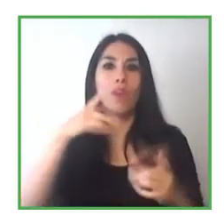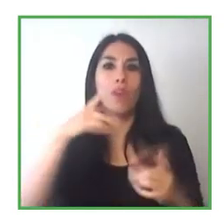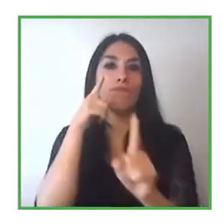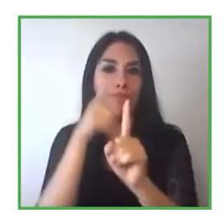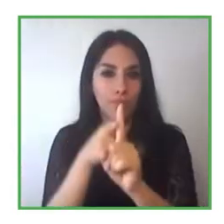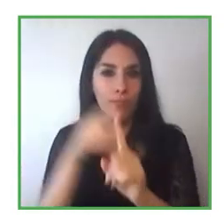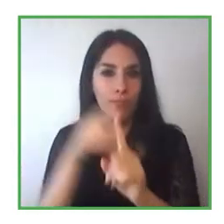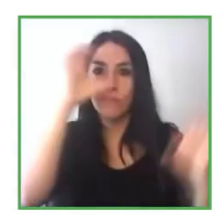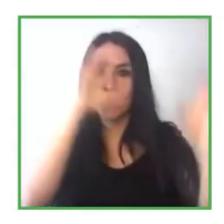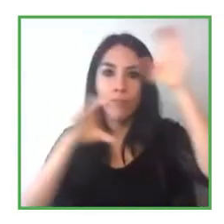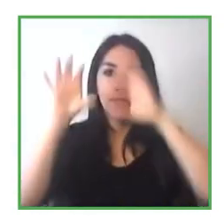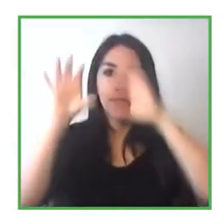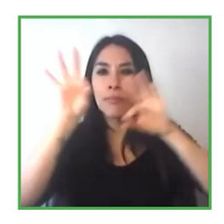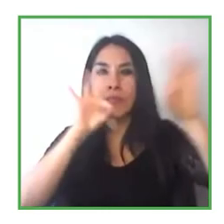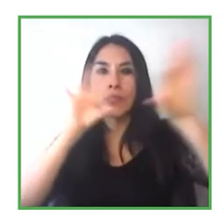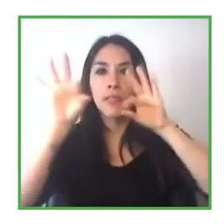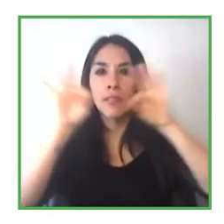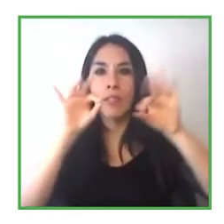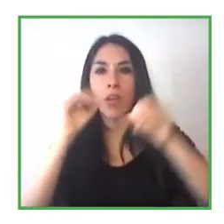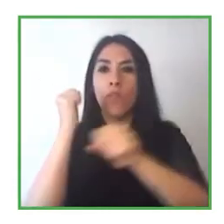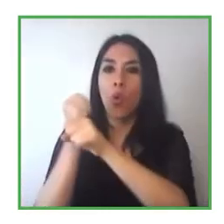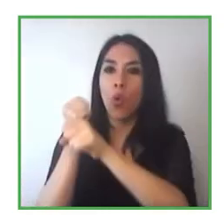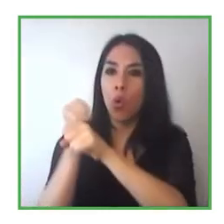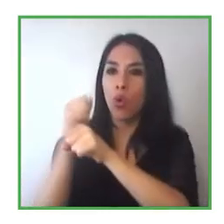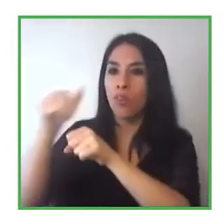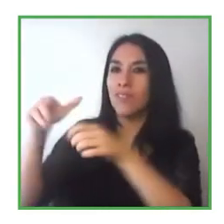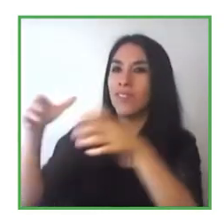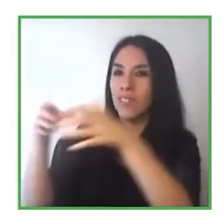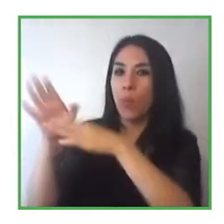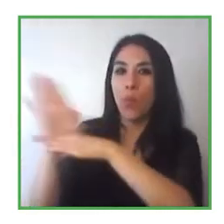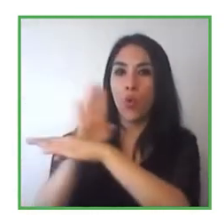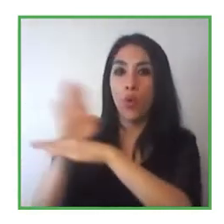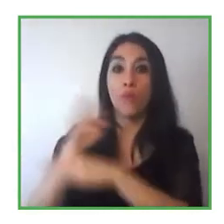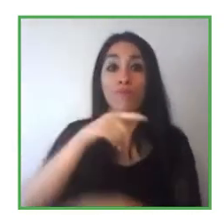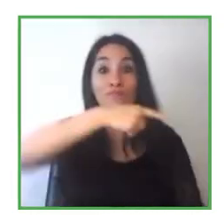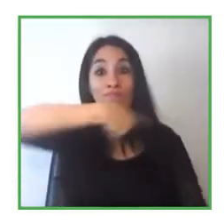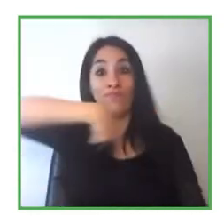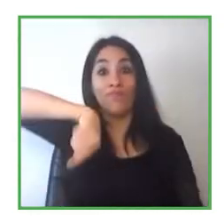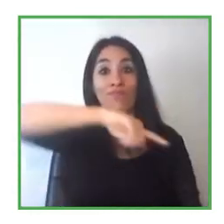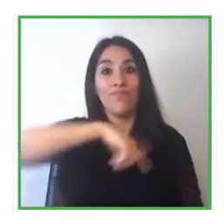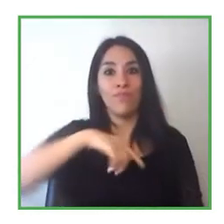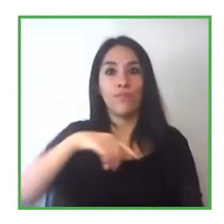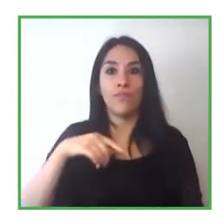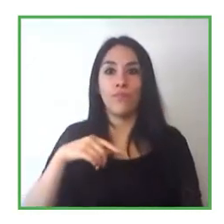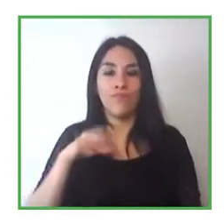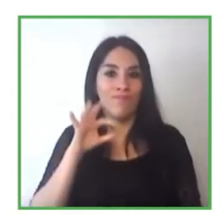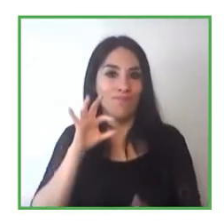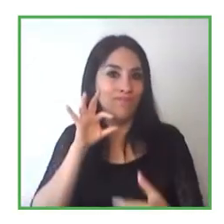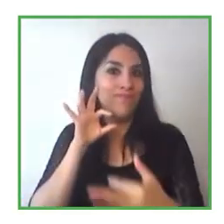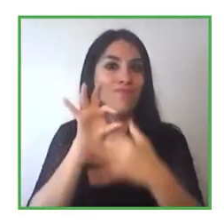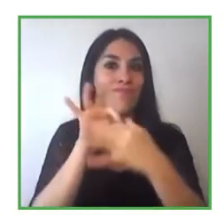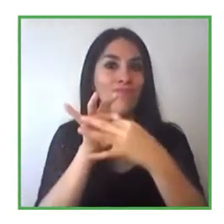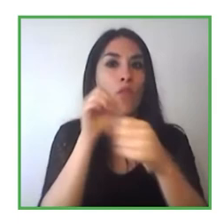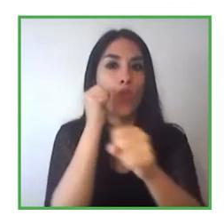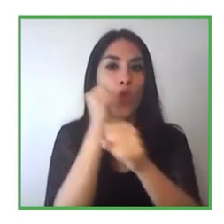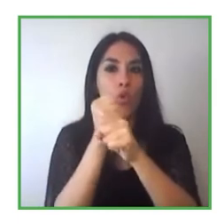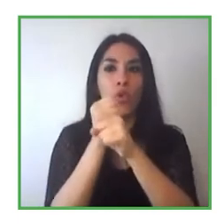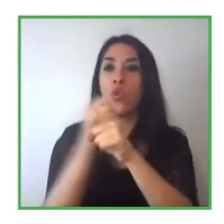tanto, lo que buscamos es que ese Departamento de Recursos Humanos confíe en incorpora y confía en Incorpora